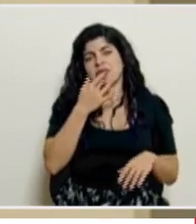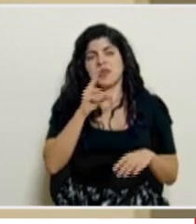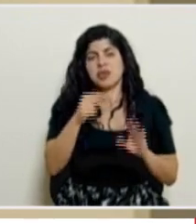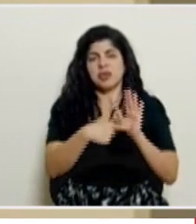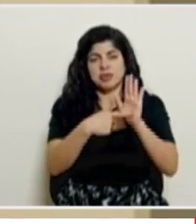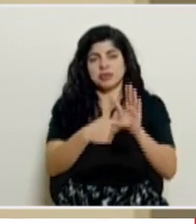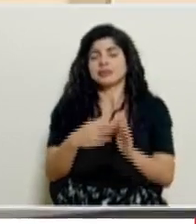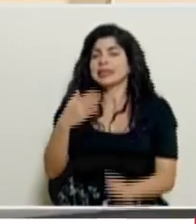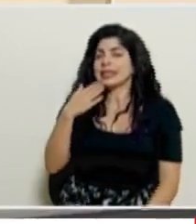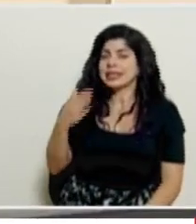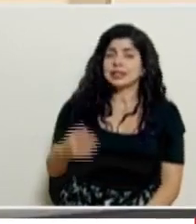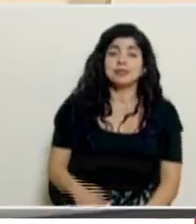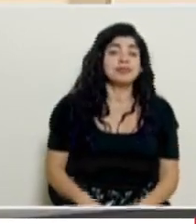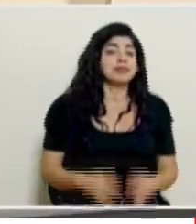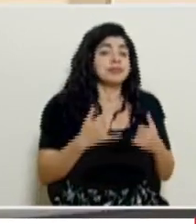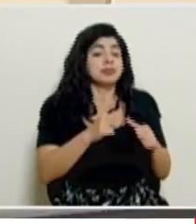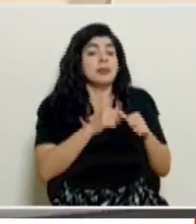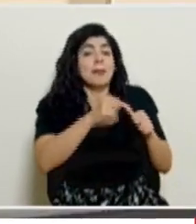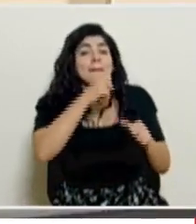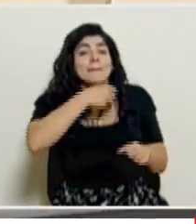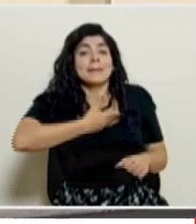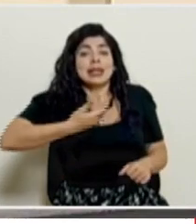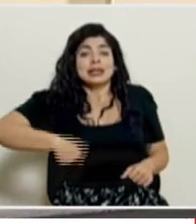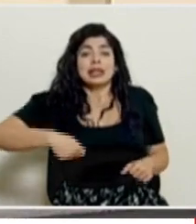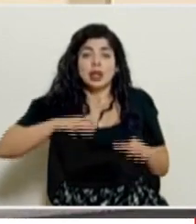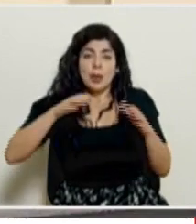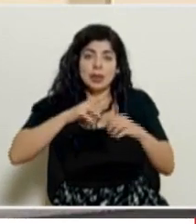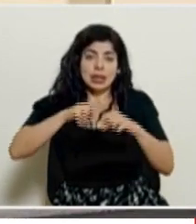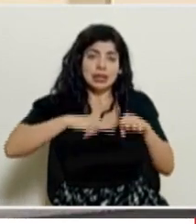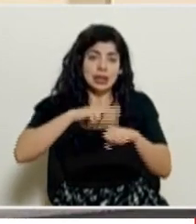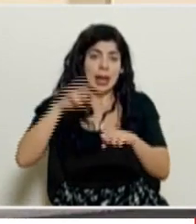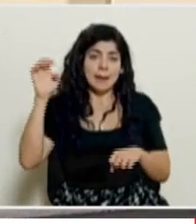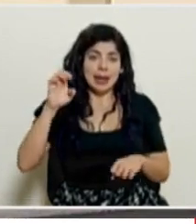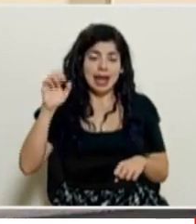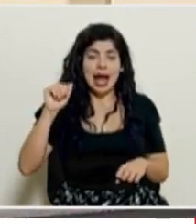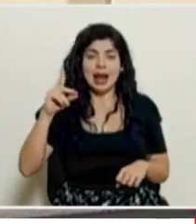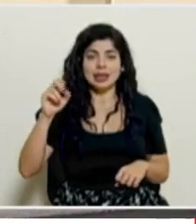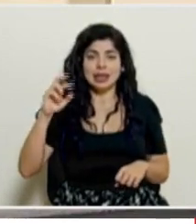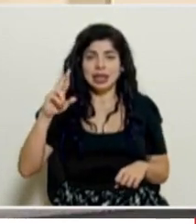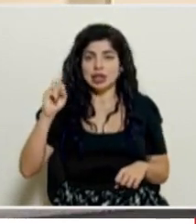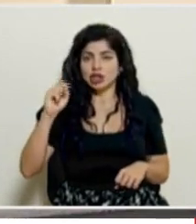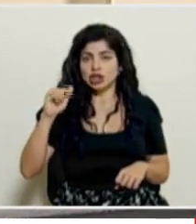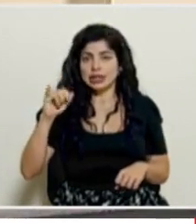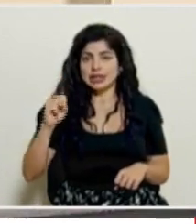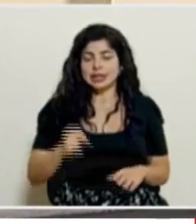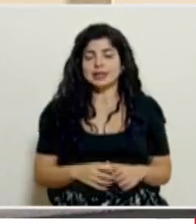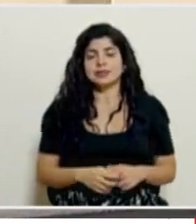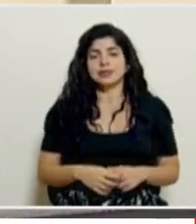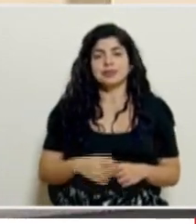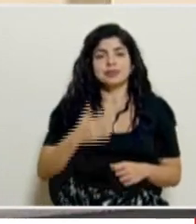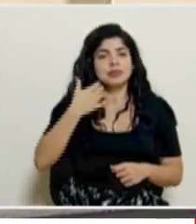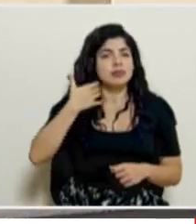presentarlos. Muchas gracias. Continuamos con el presidente de la Comisión Nacional de Emergencias, el señor Alexander Solís.